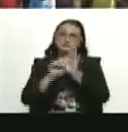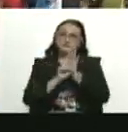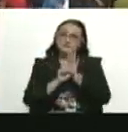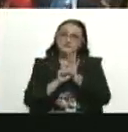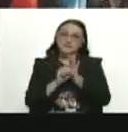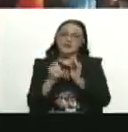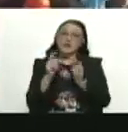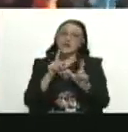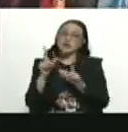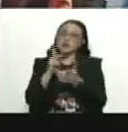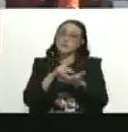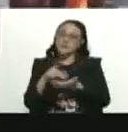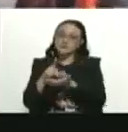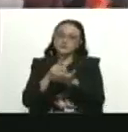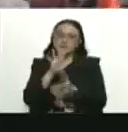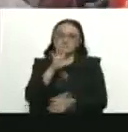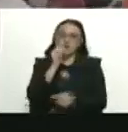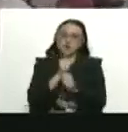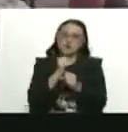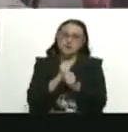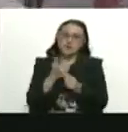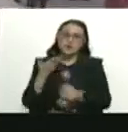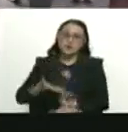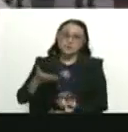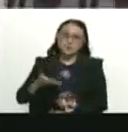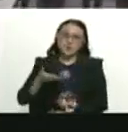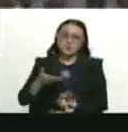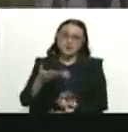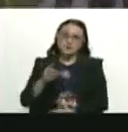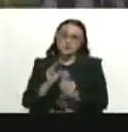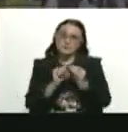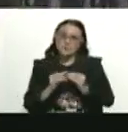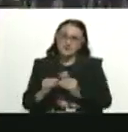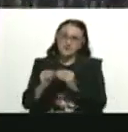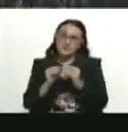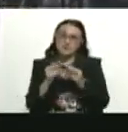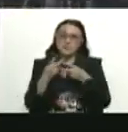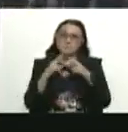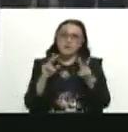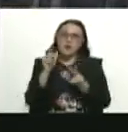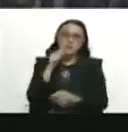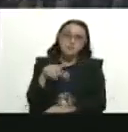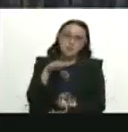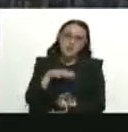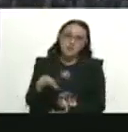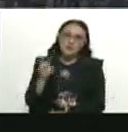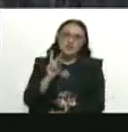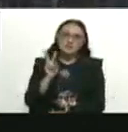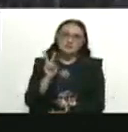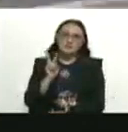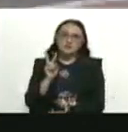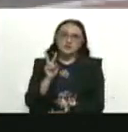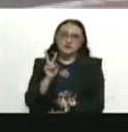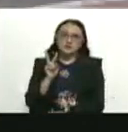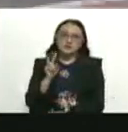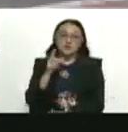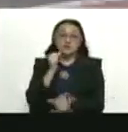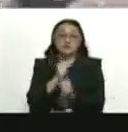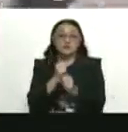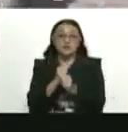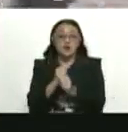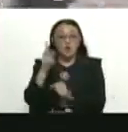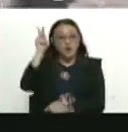ha participado en 5 operaciones estratégicas para el mantenimiento de la paz del pueblo venezolano, como lo son la operación